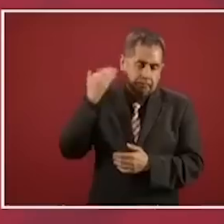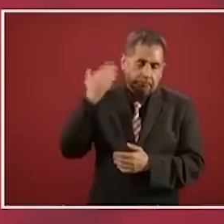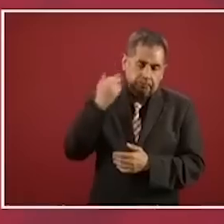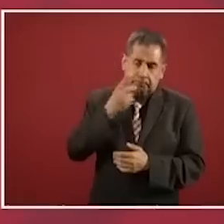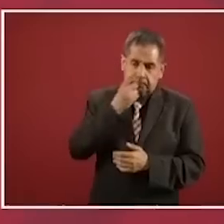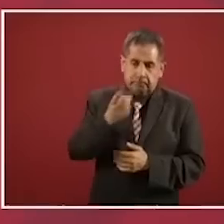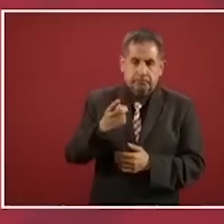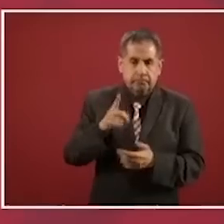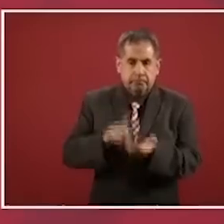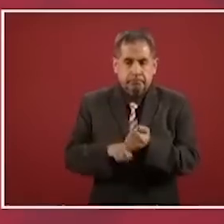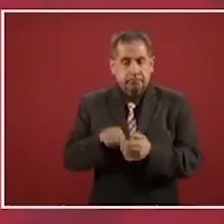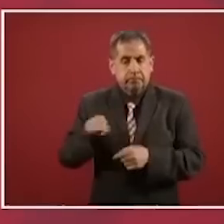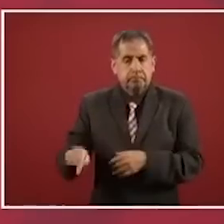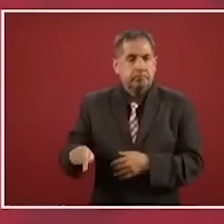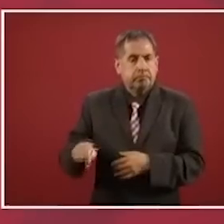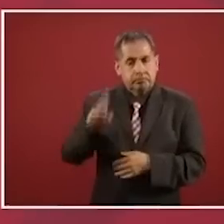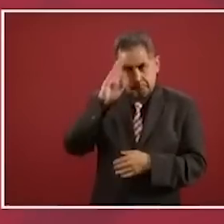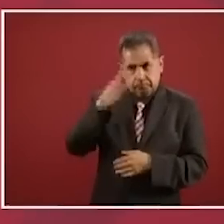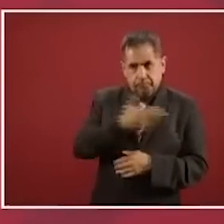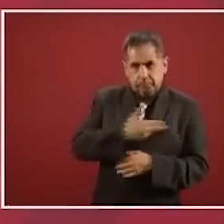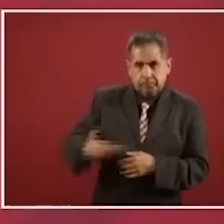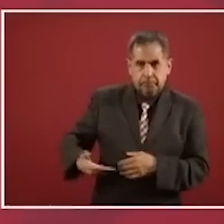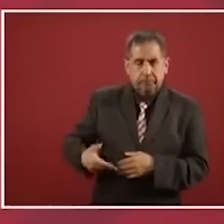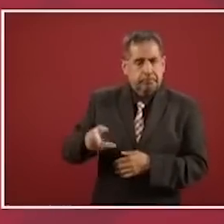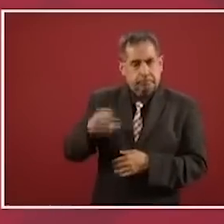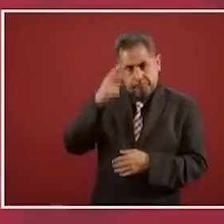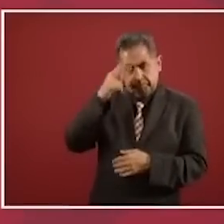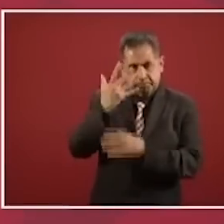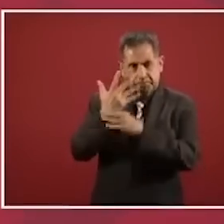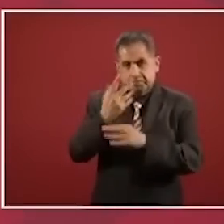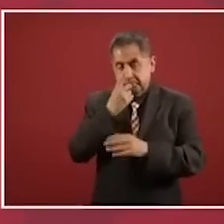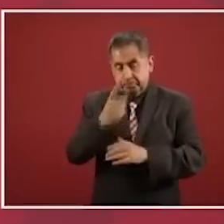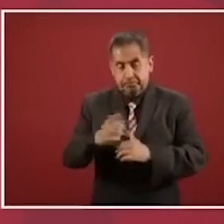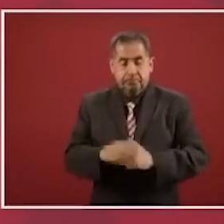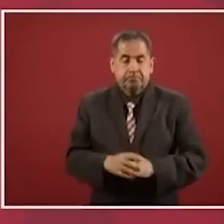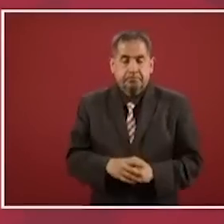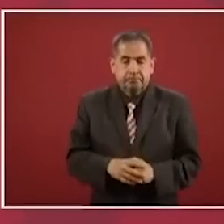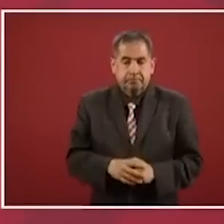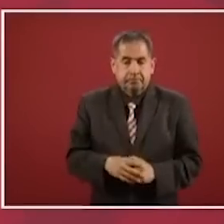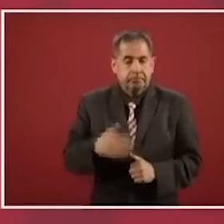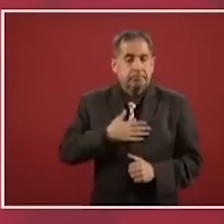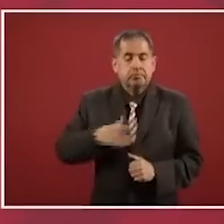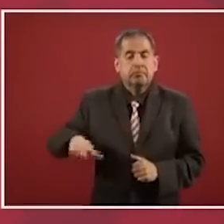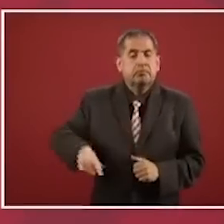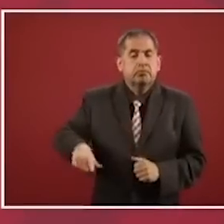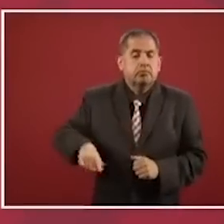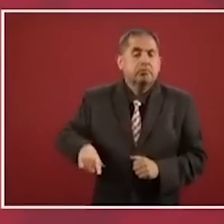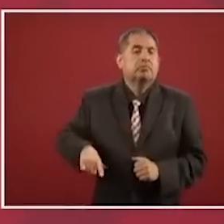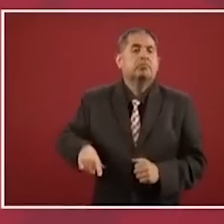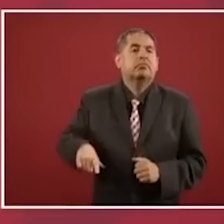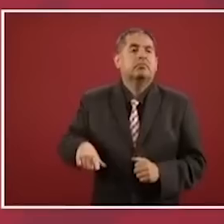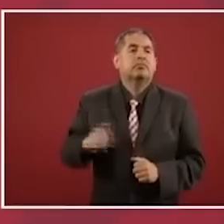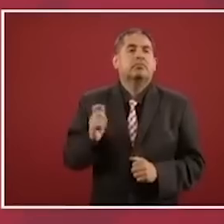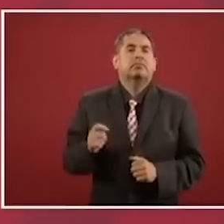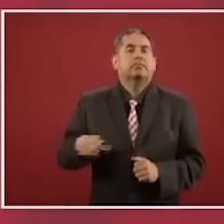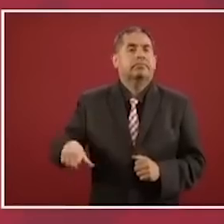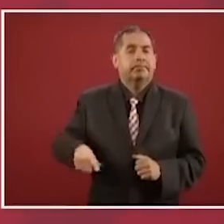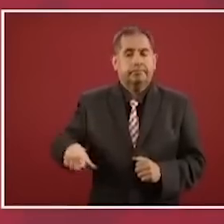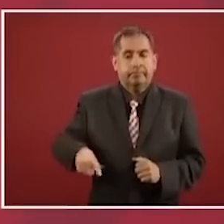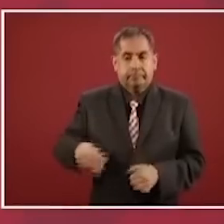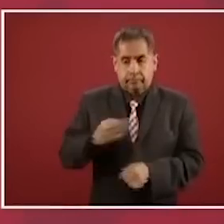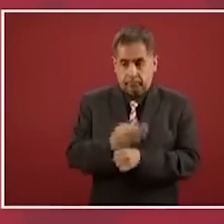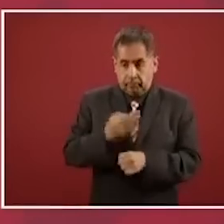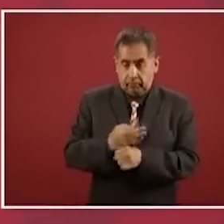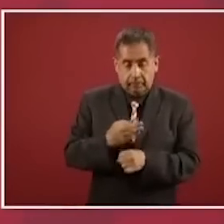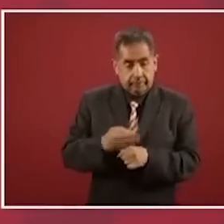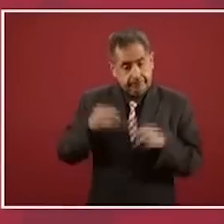ha dicho aquí el señor presidente de la República, de que pues este gobierno, en este